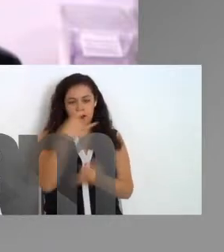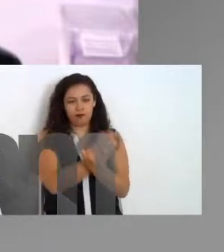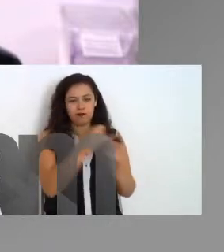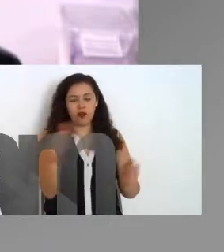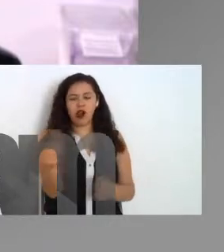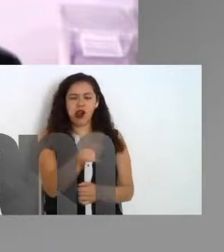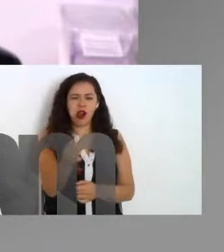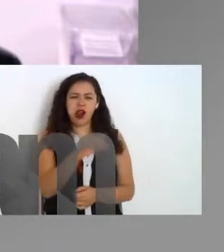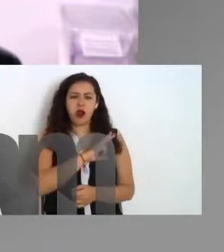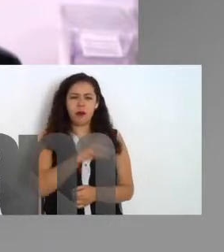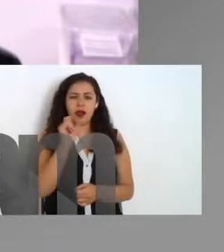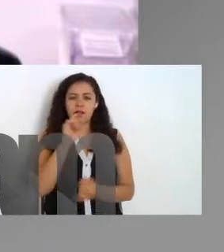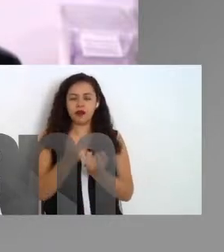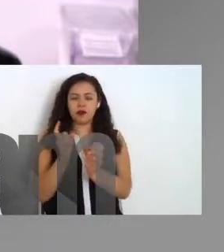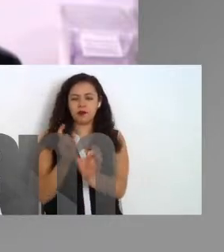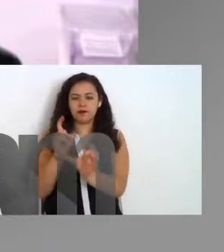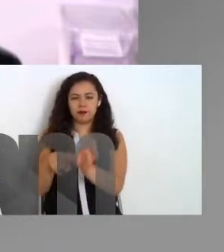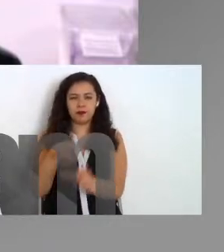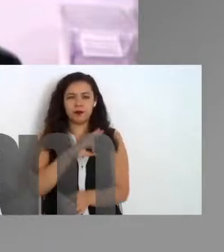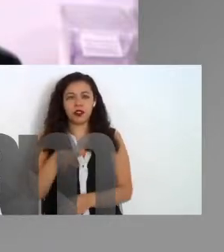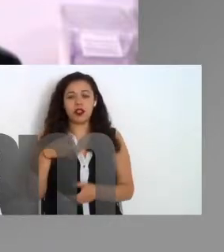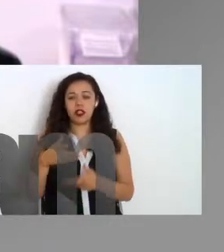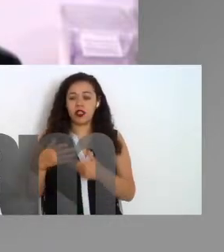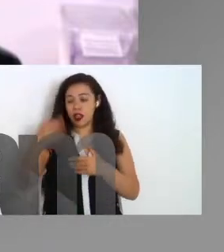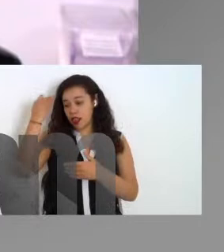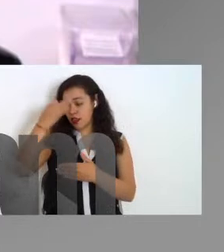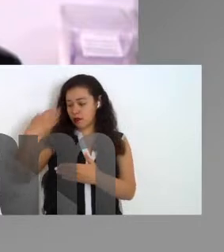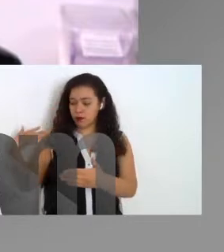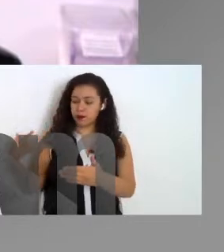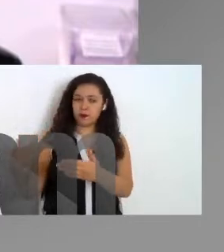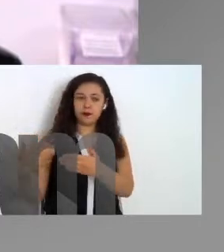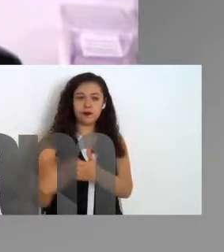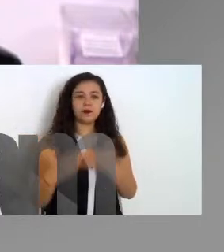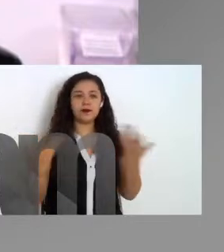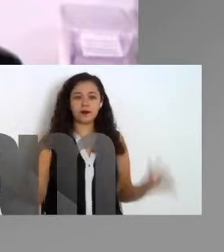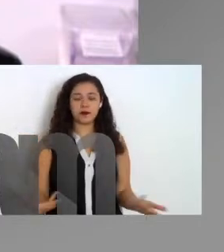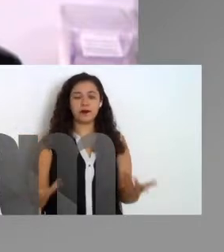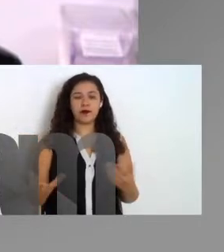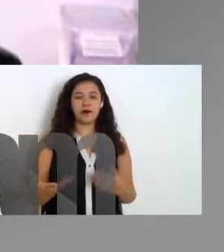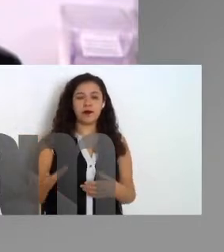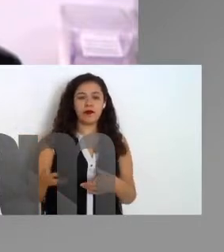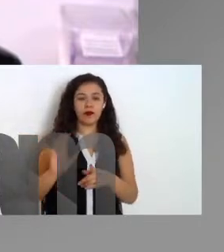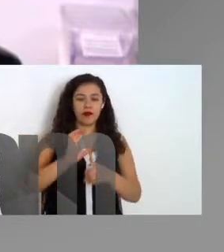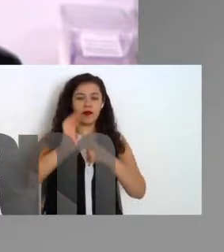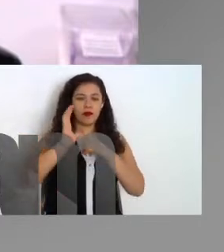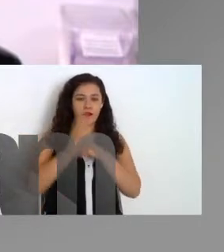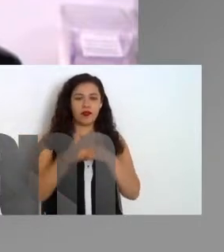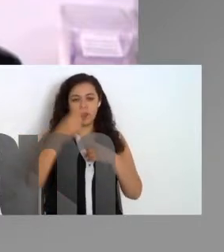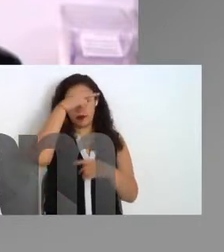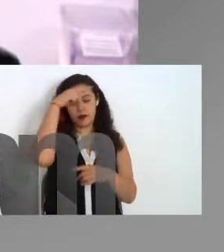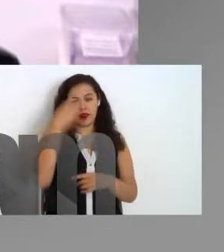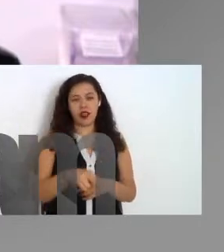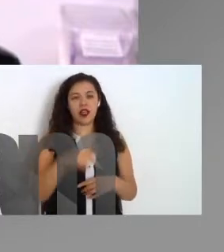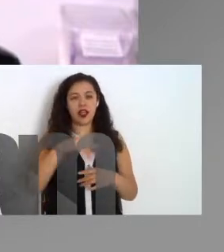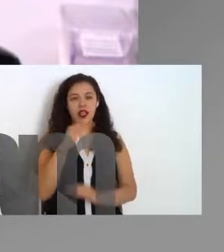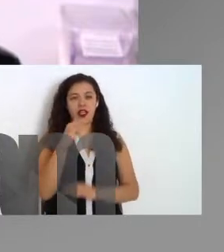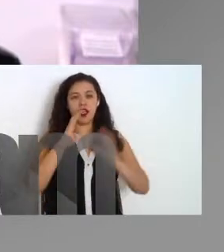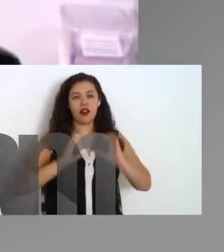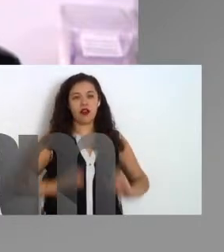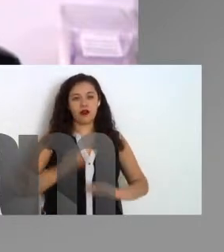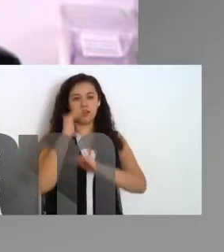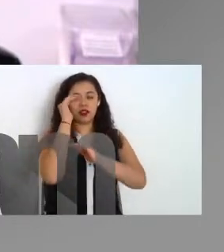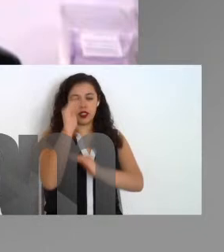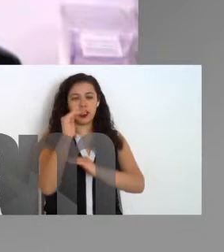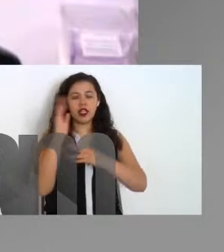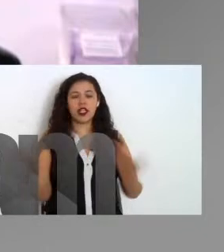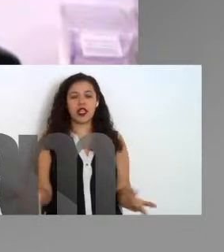sociedad. Durante su camino de lucha, Santiago ha presidido la Confederación Mexicana de Limitados Físicos y Representantes de Deficiencias